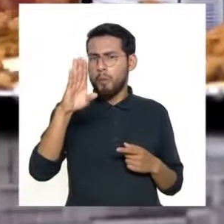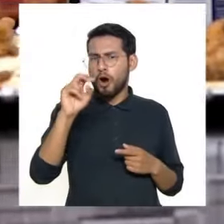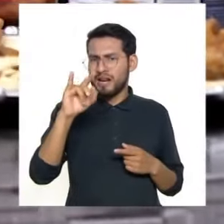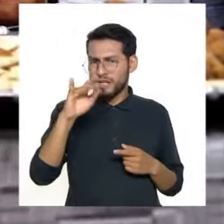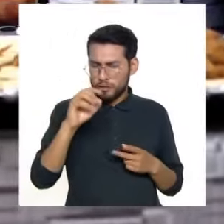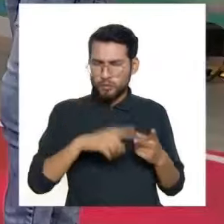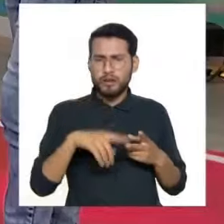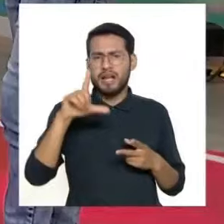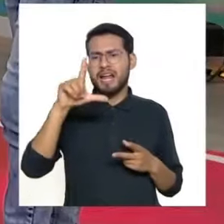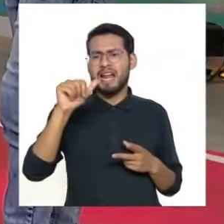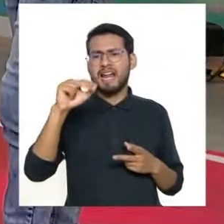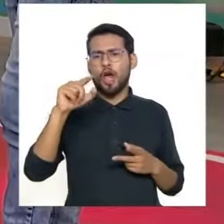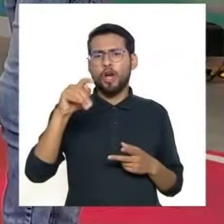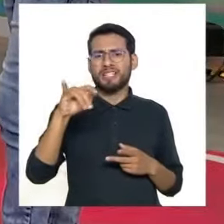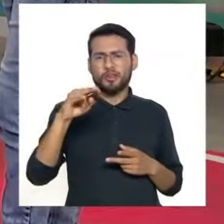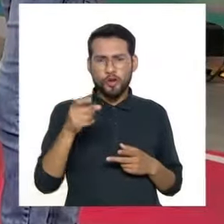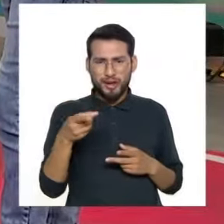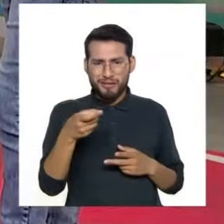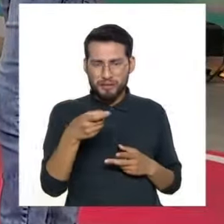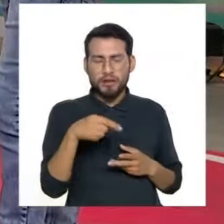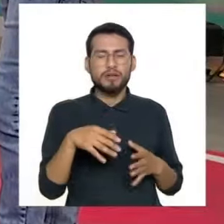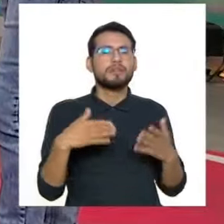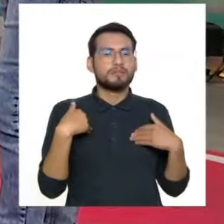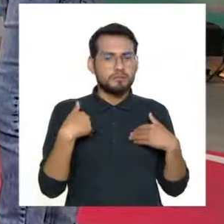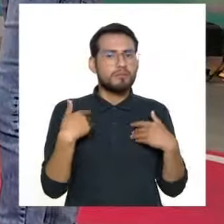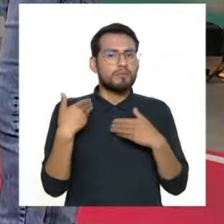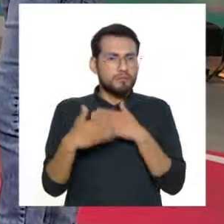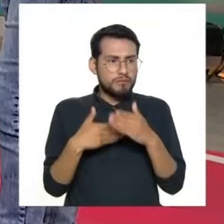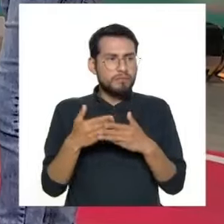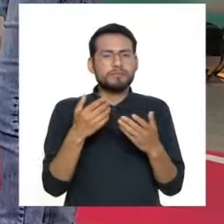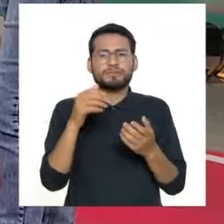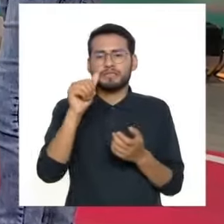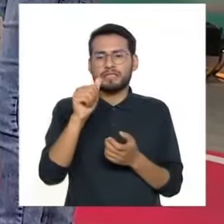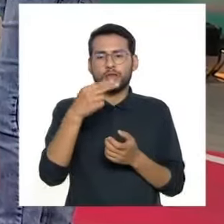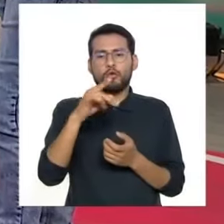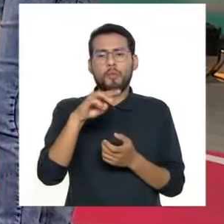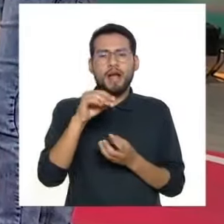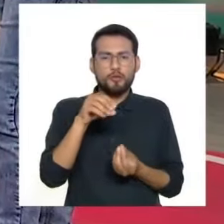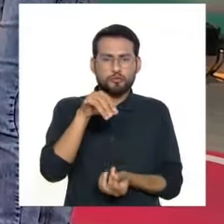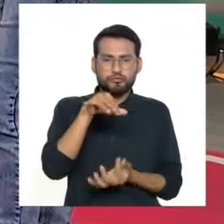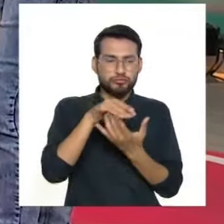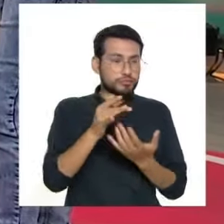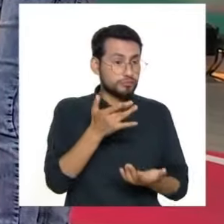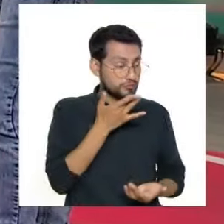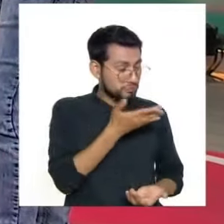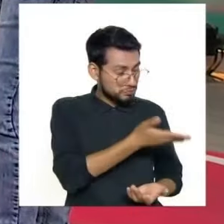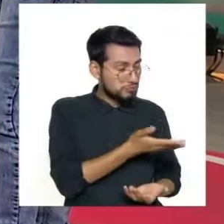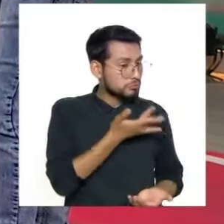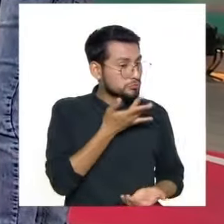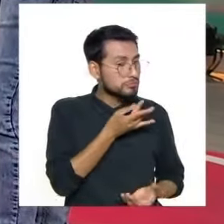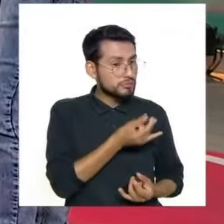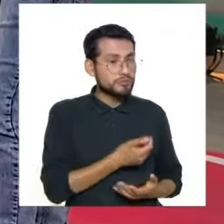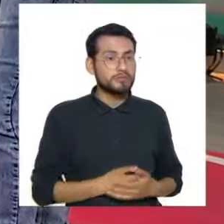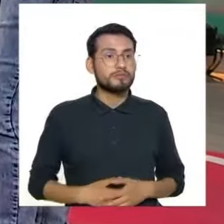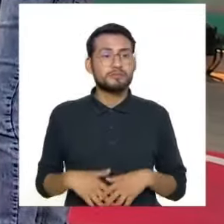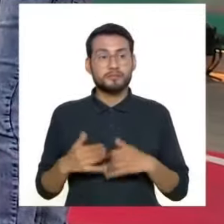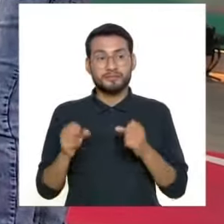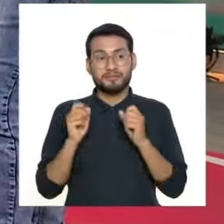pesqueros como el langostino que han sido sometidos a procesos de ahumado también no les invito a probar para que puedan degustar también estos